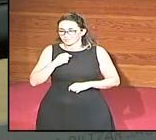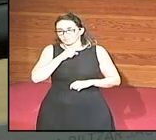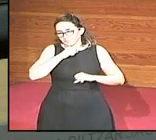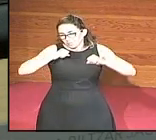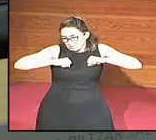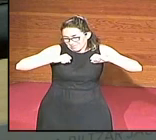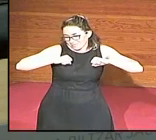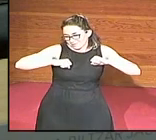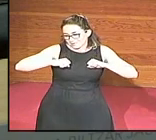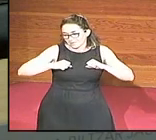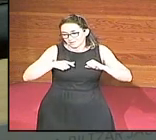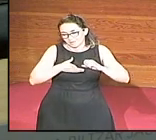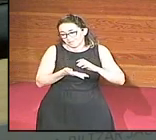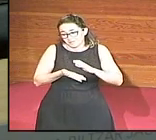yendo